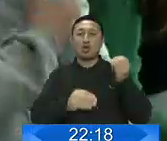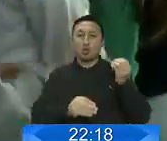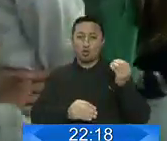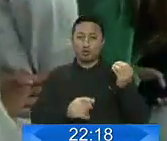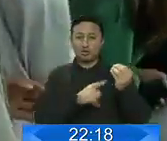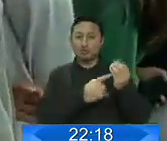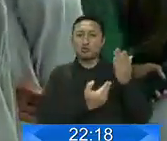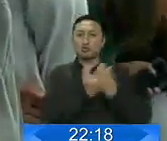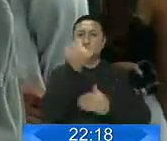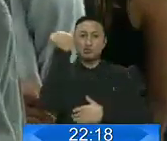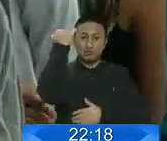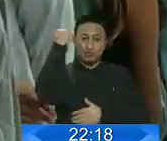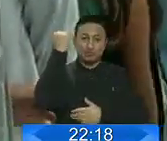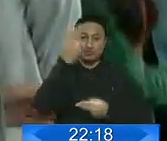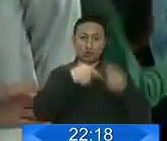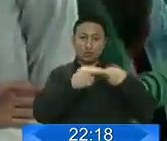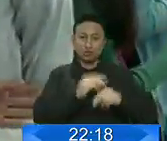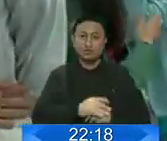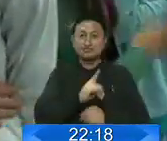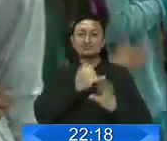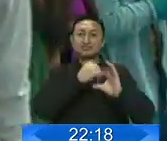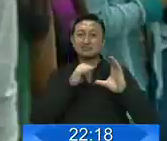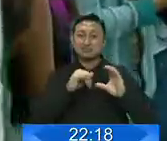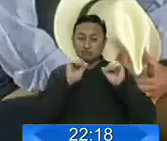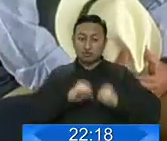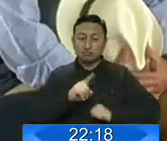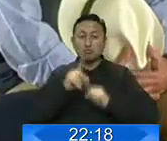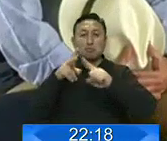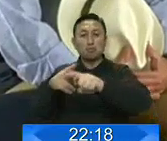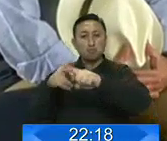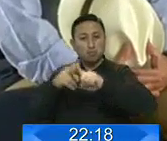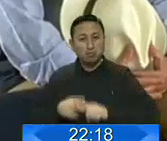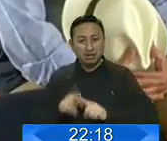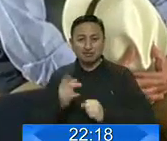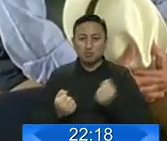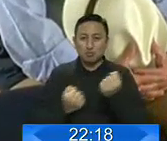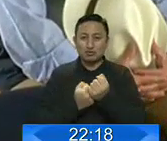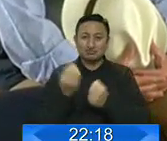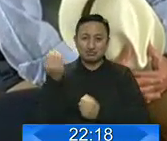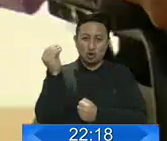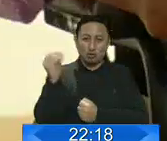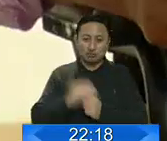emprendedores de la provincia de Santa Elena que aplicaron al crédito Impulso Joven